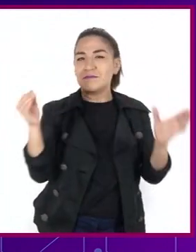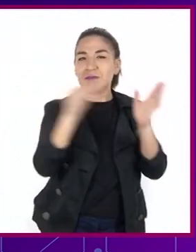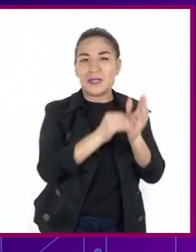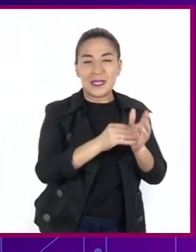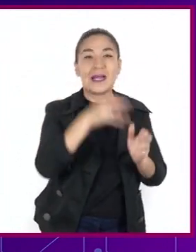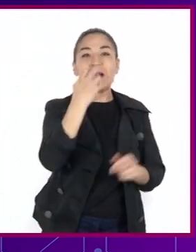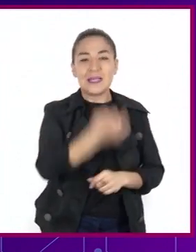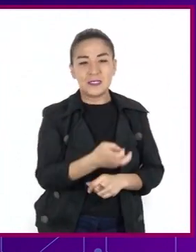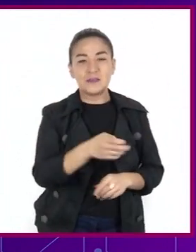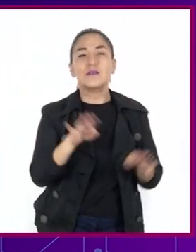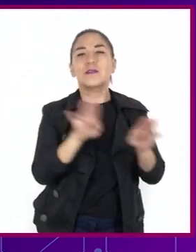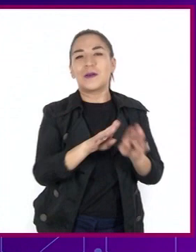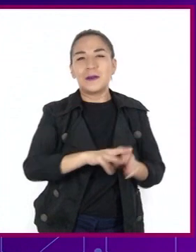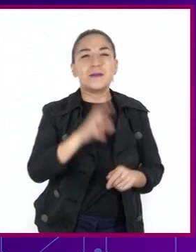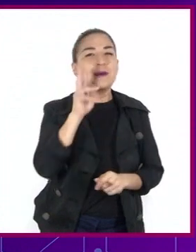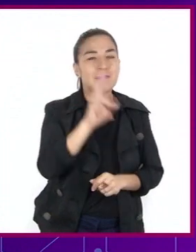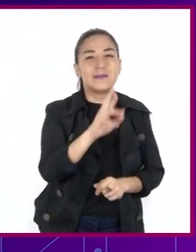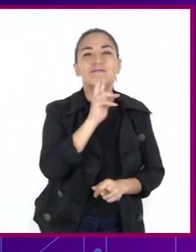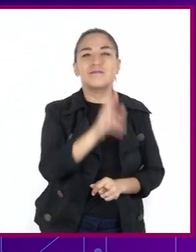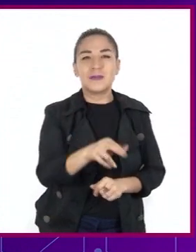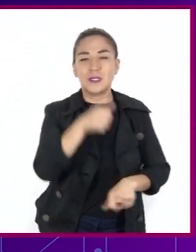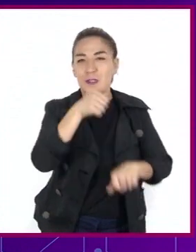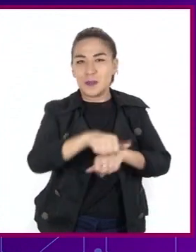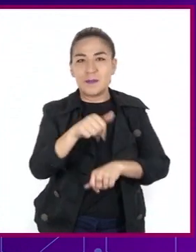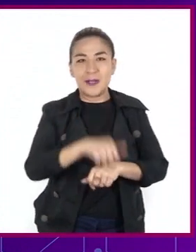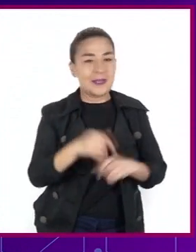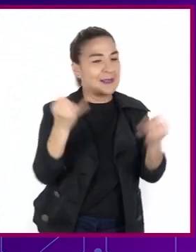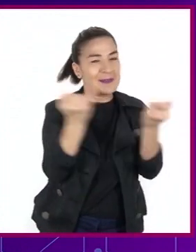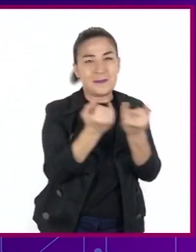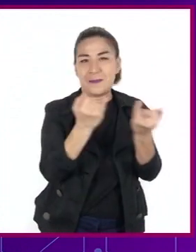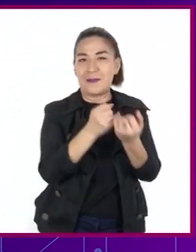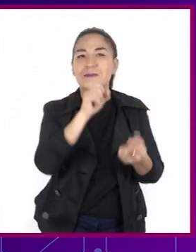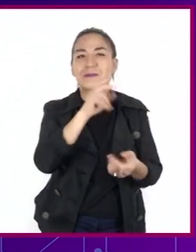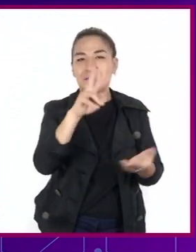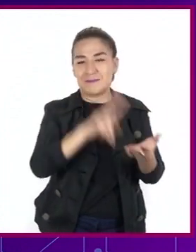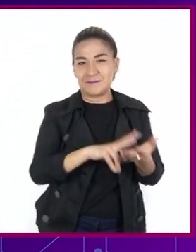sucede esto, comprobamos que las expresiones algebraicas son equivalentes.